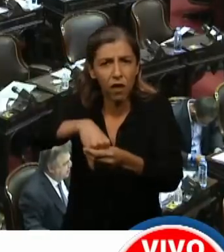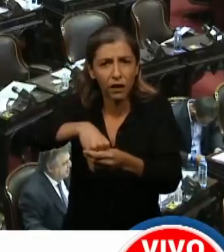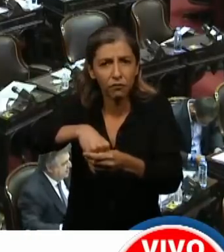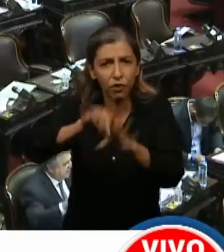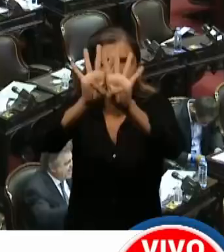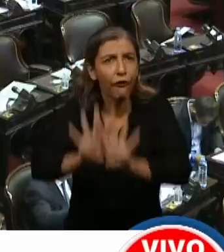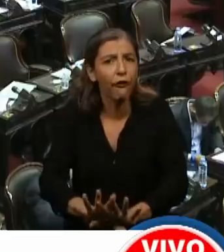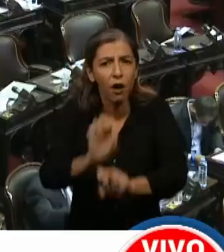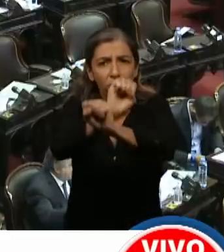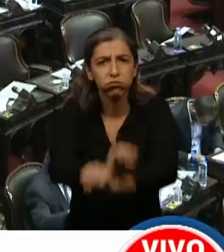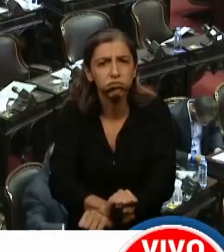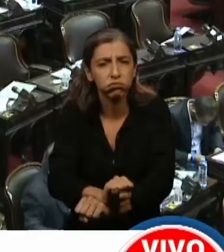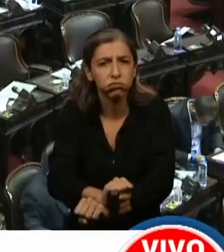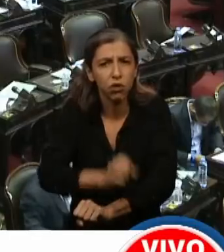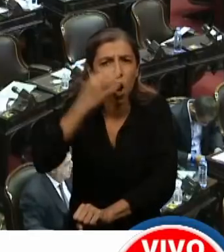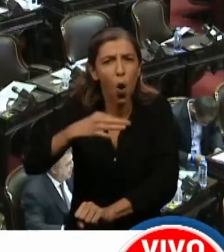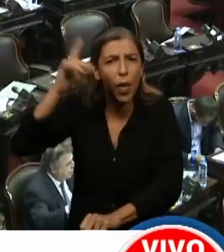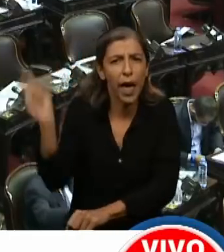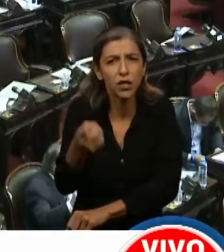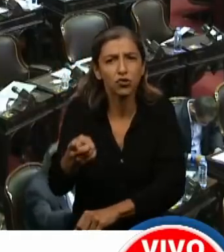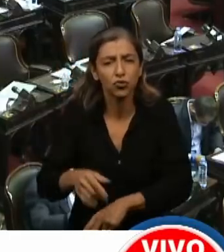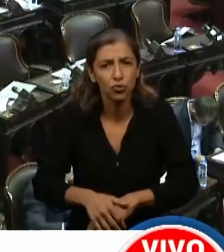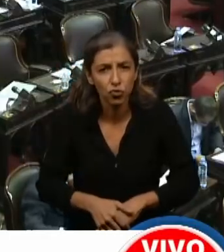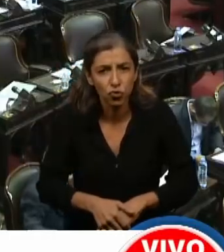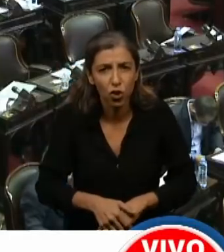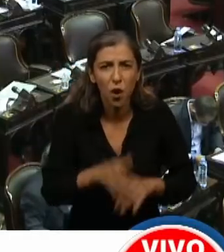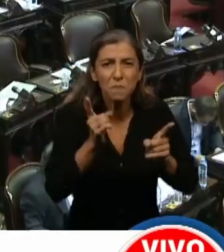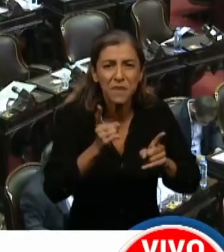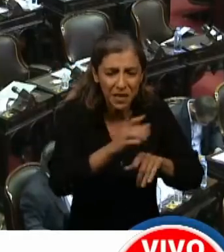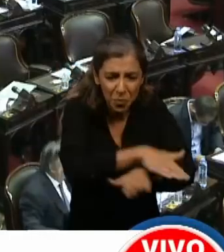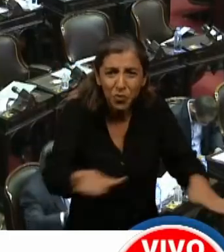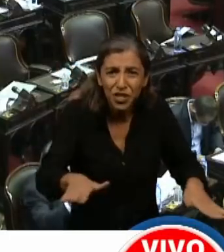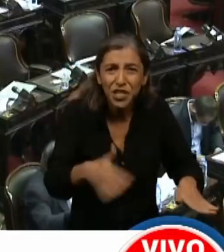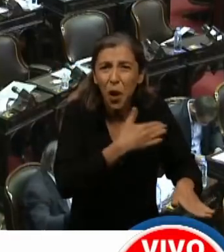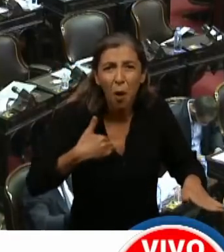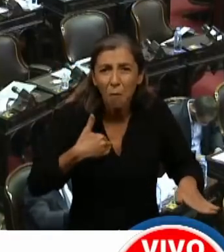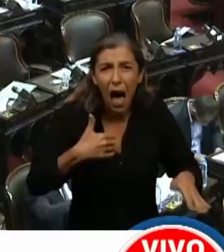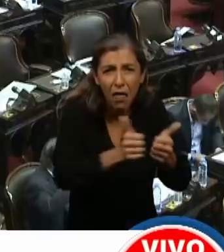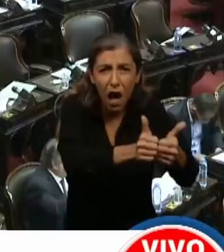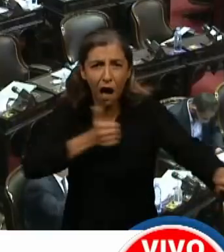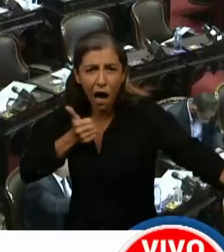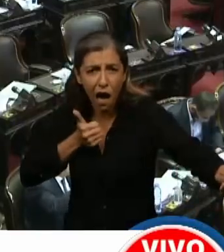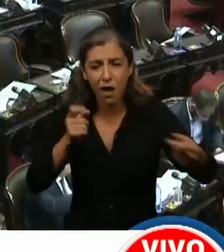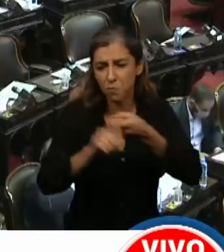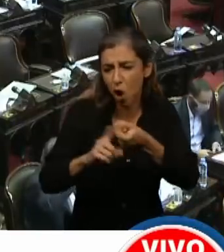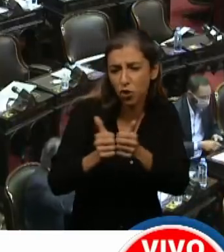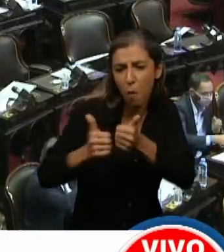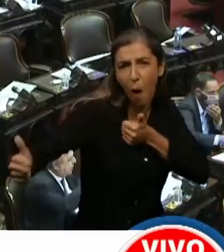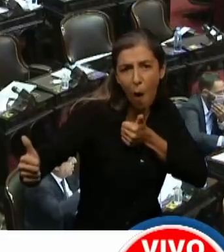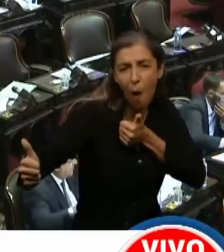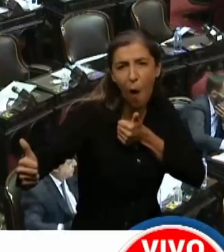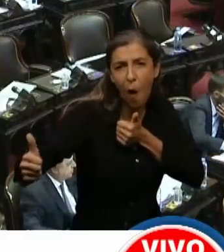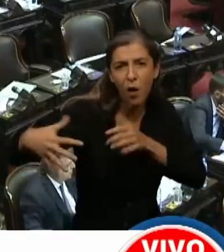Cientos de ejemplos, hijos sacados de la madre, madres y esposo alejado a 200